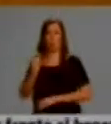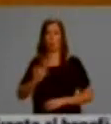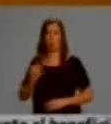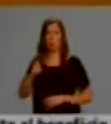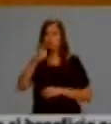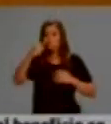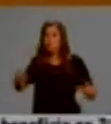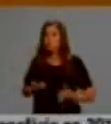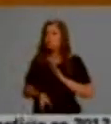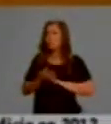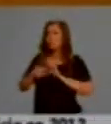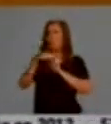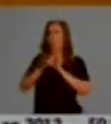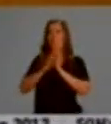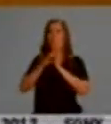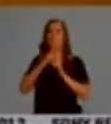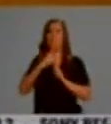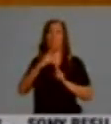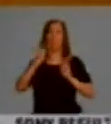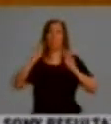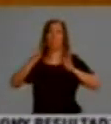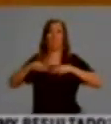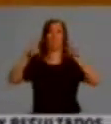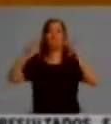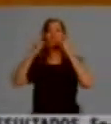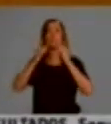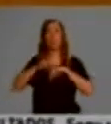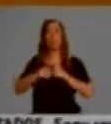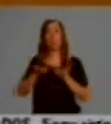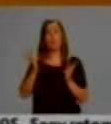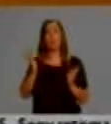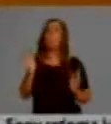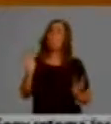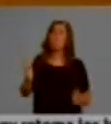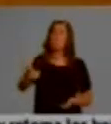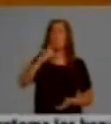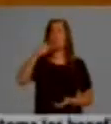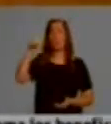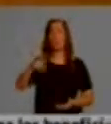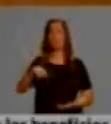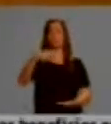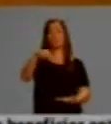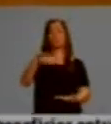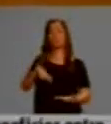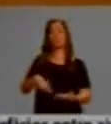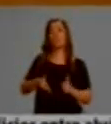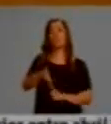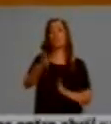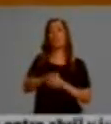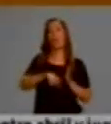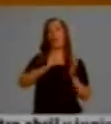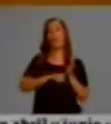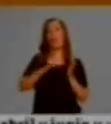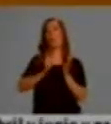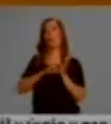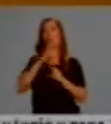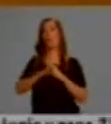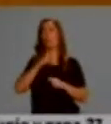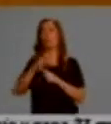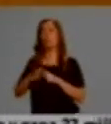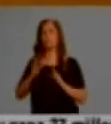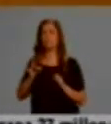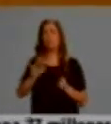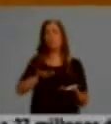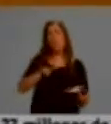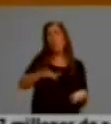que impulsa medidas de regeneración democrática. Es muy fácil hacer una enumeración de leyes de futuro, pero después hay que ser